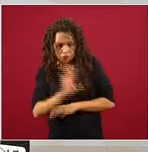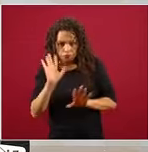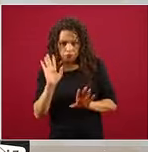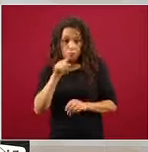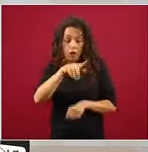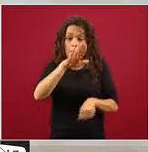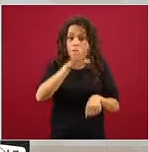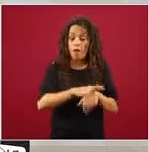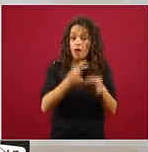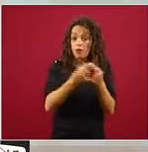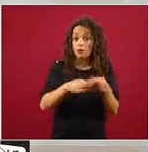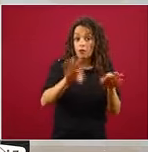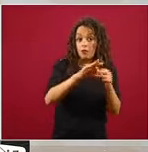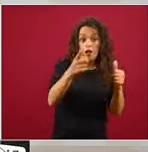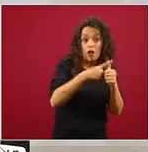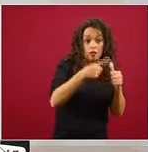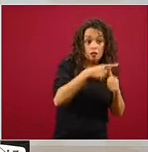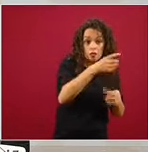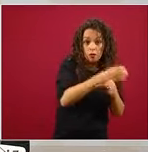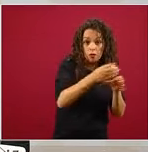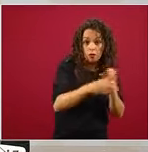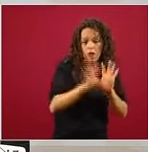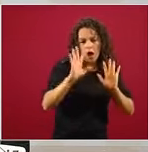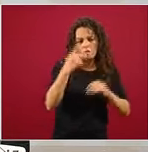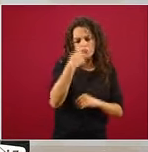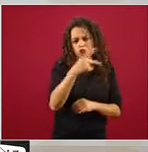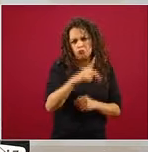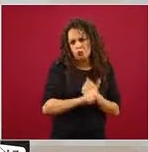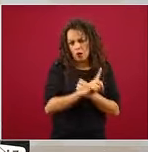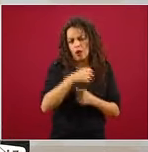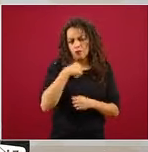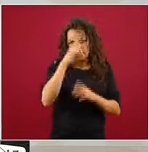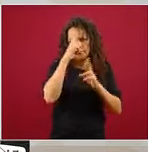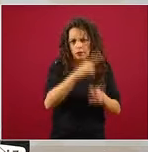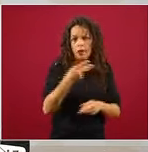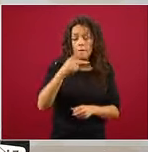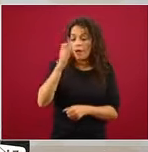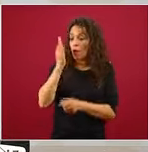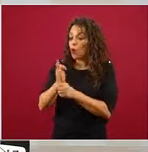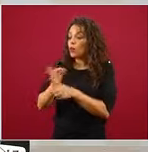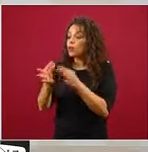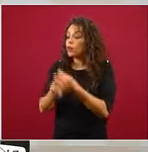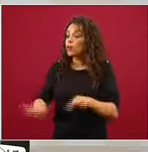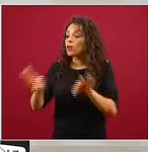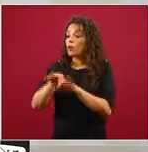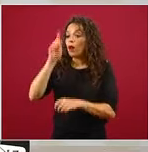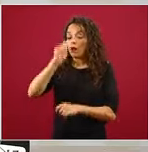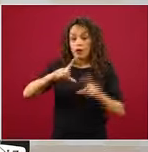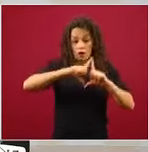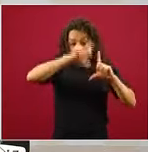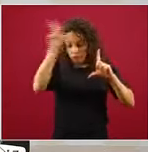prioridades. Para nosotros es un trabajo técnico prioritario en la unidad nacional, el